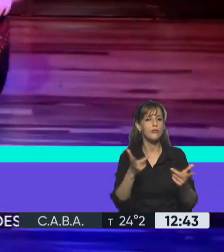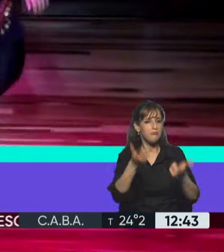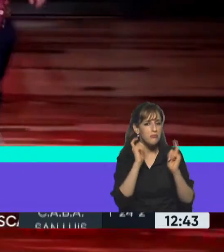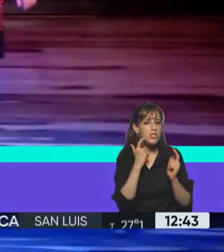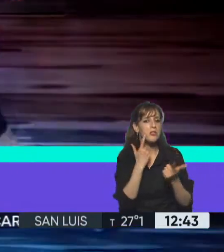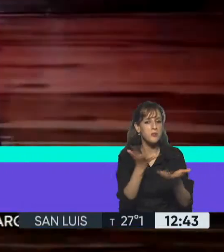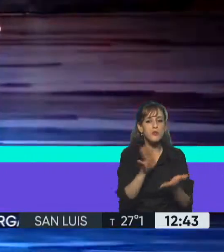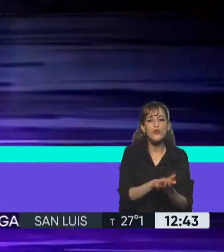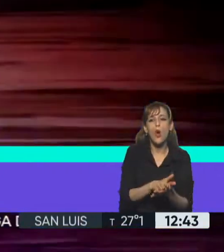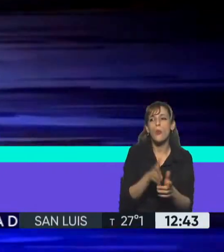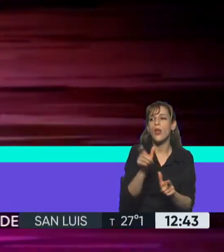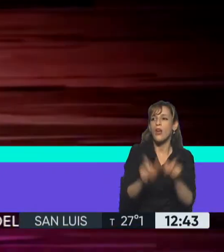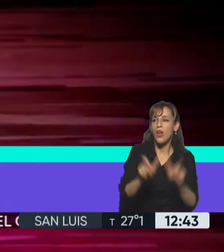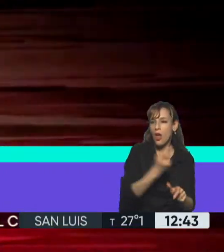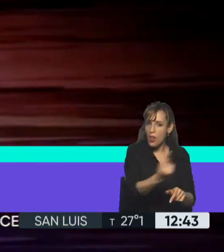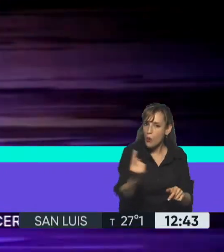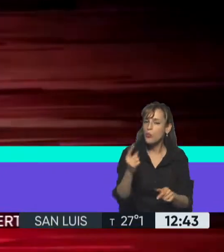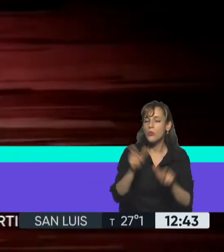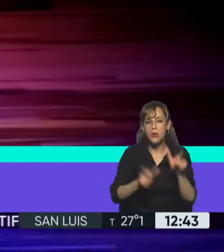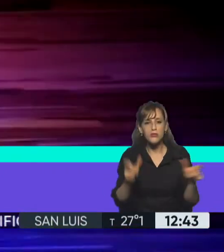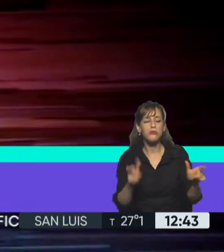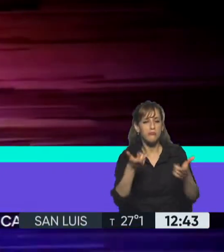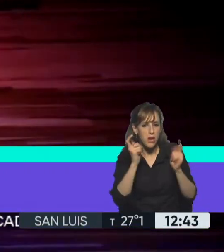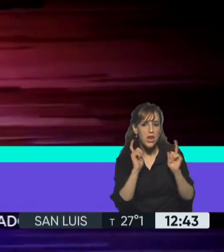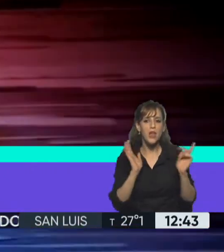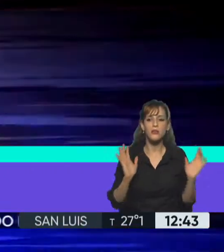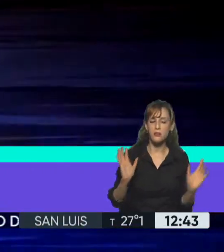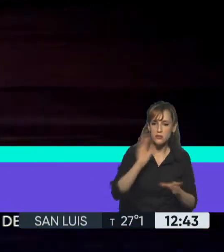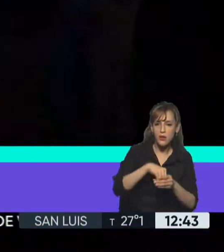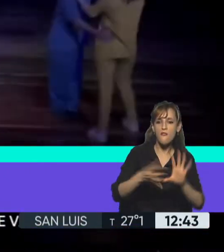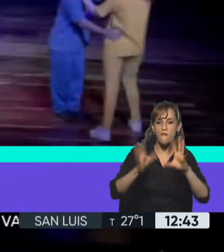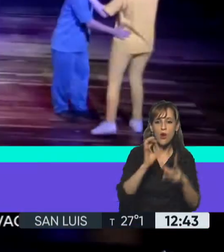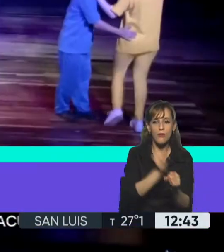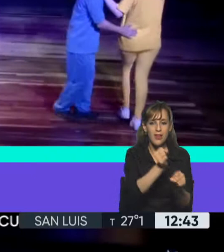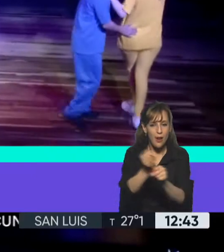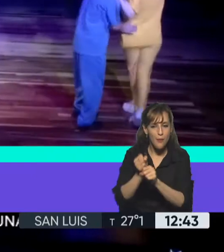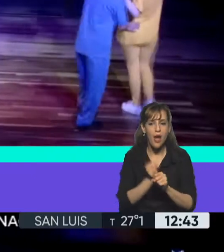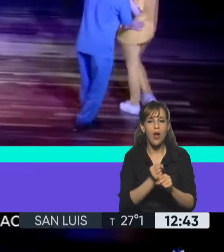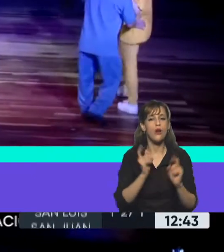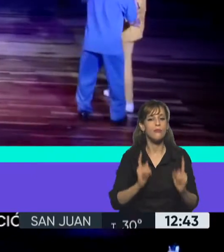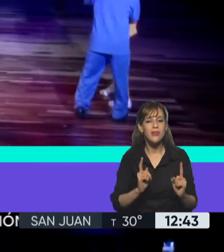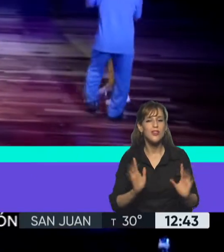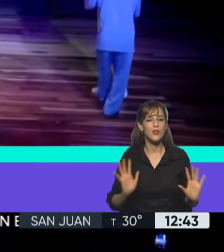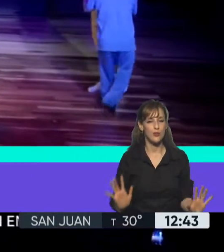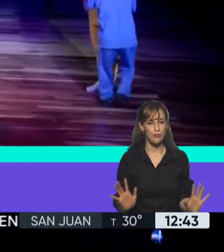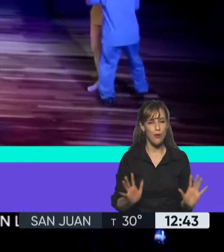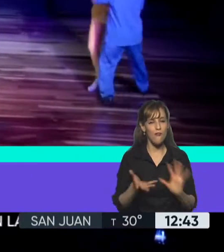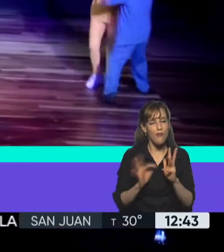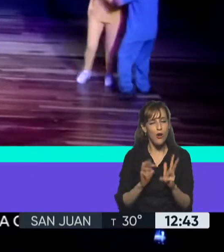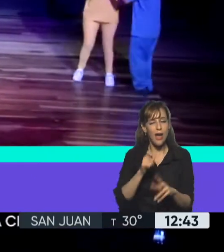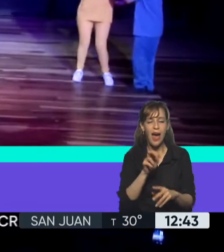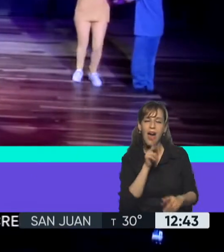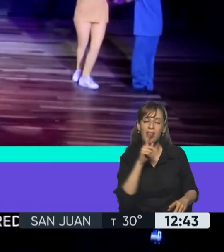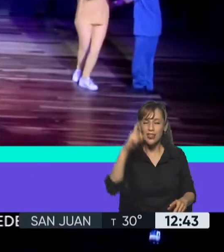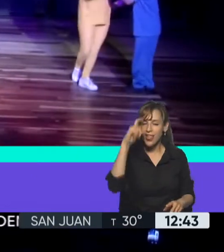con las vivencias propias, ¿no?, de cada uno de quienes participan en estos grupos de trabajo, de lo que representa, lo que significa la expresión artística